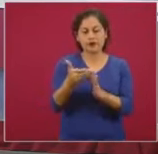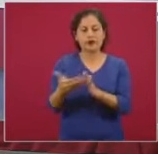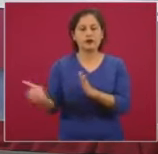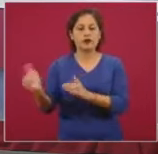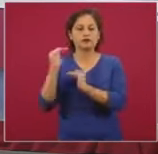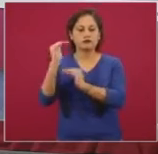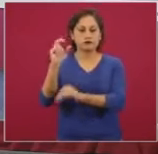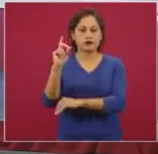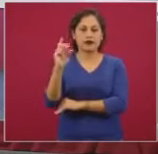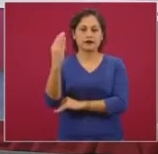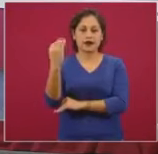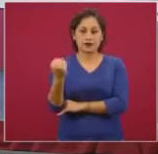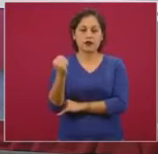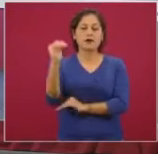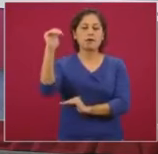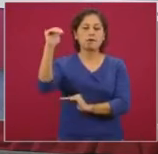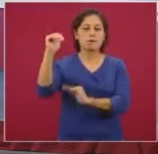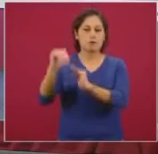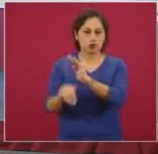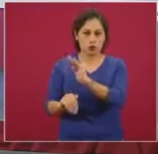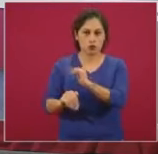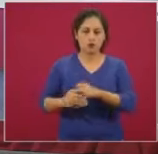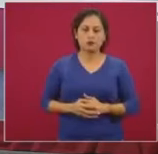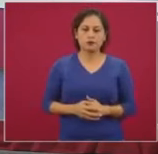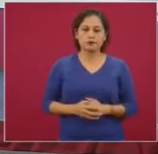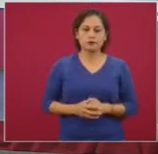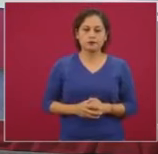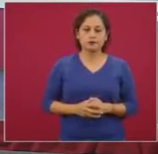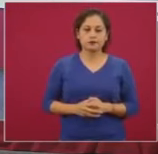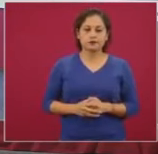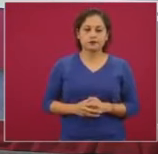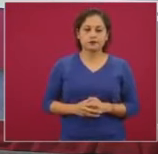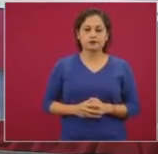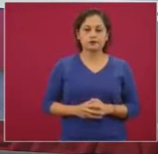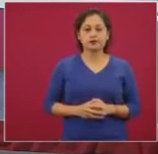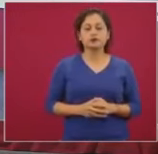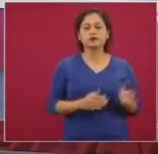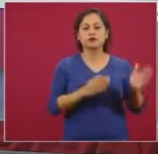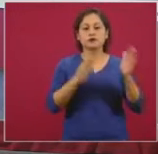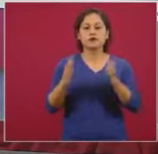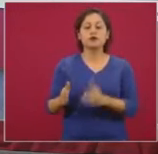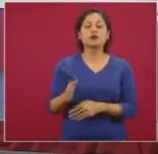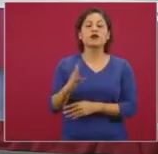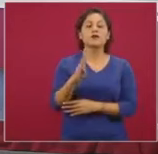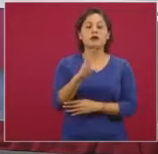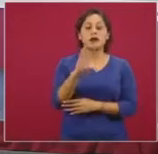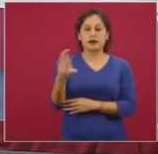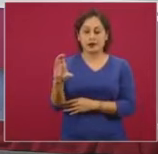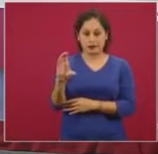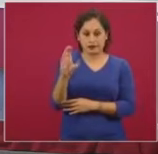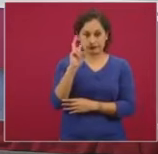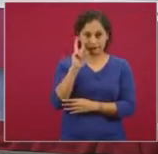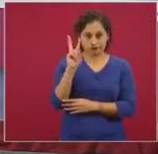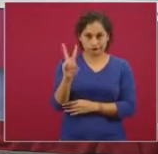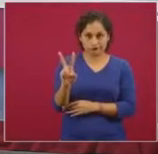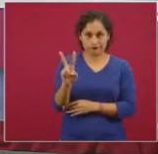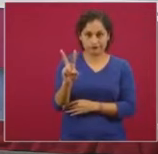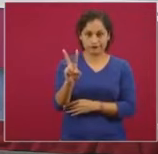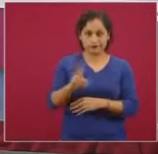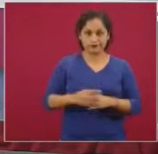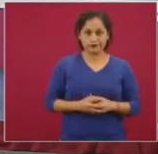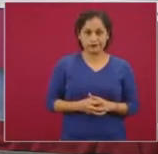39 ha presentado un decremento. La siguiente, por favor. El estado de Baja California, también van a ver cómo vamos a